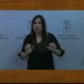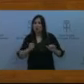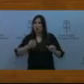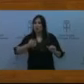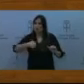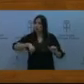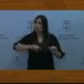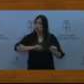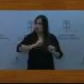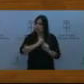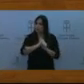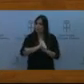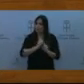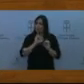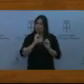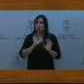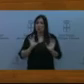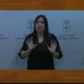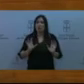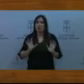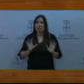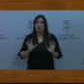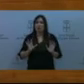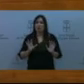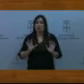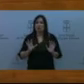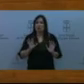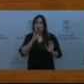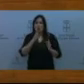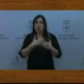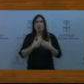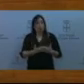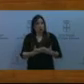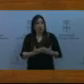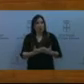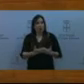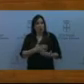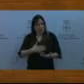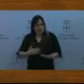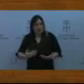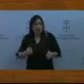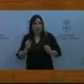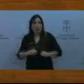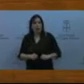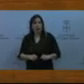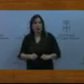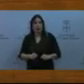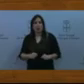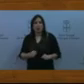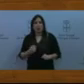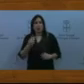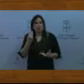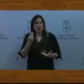Hubo voluntad de llegar a acuerdos. No creo que pinza ni mucho menos porque si hubiera esa